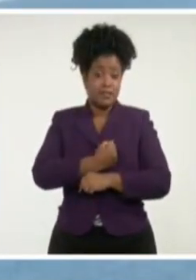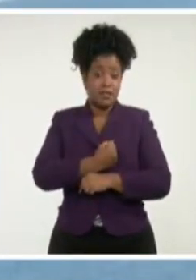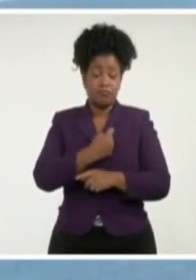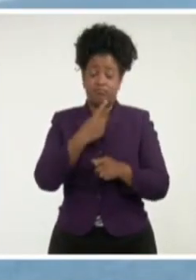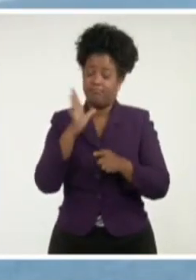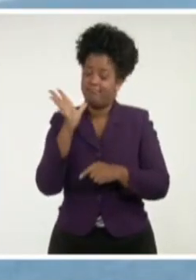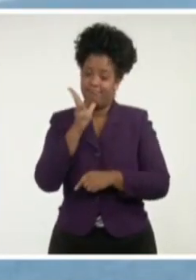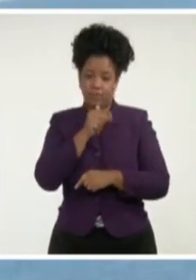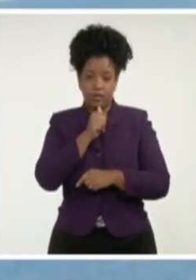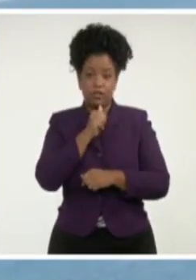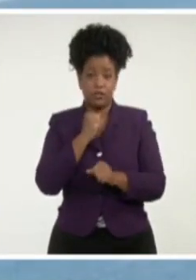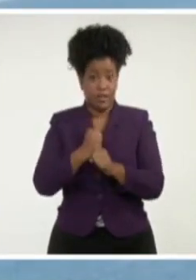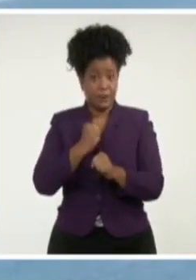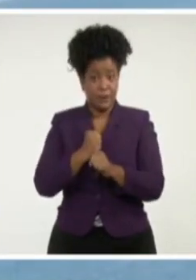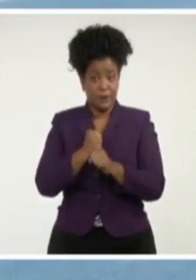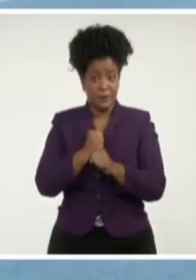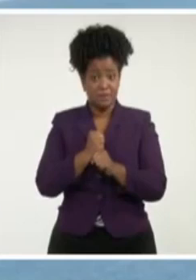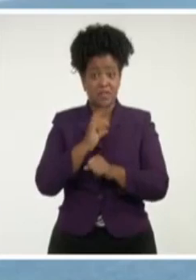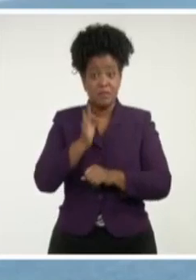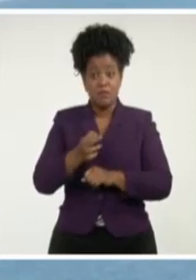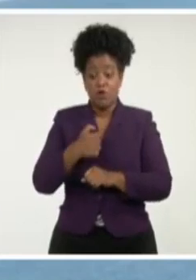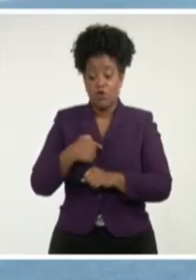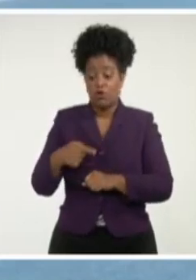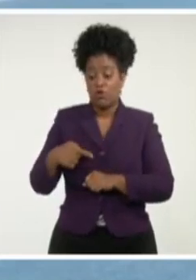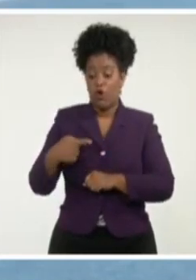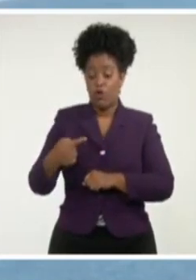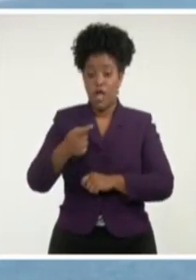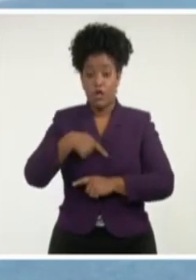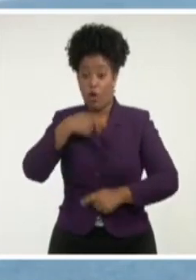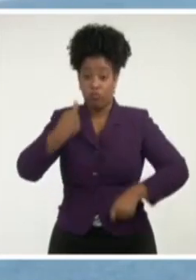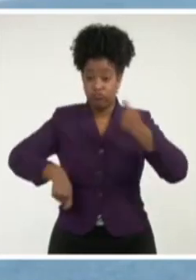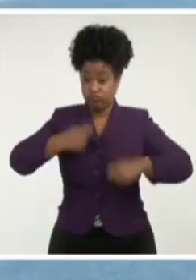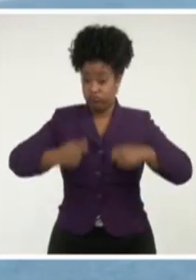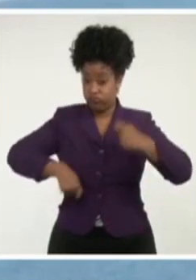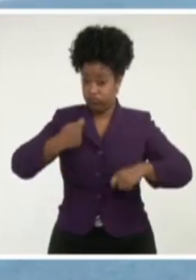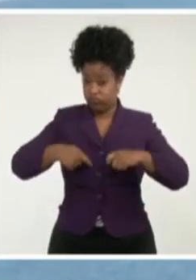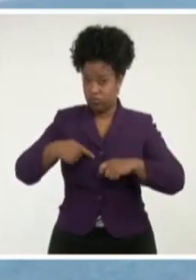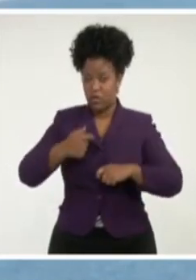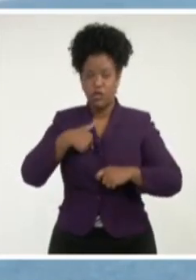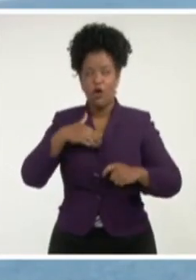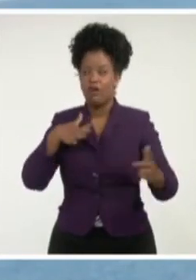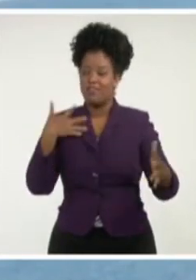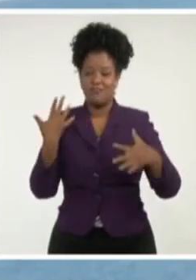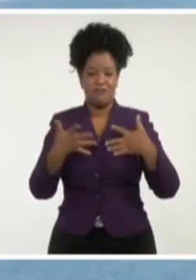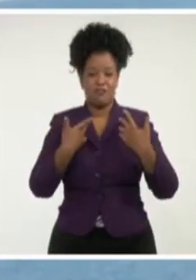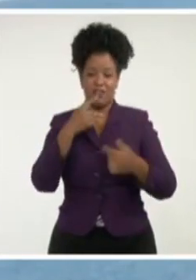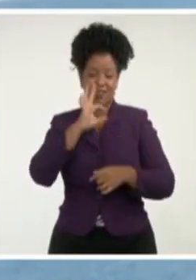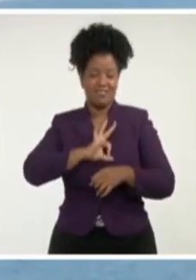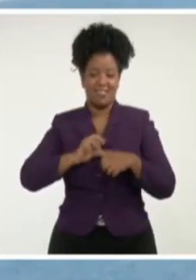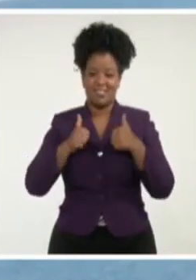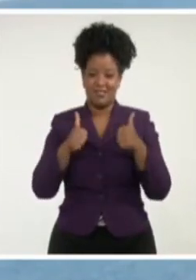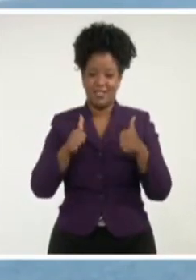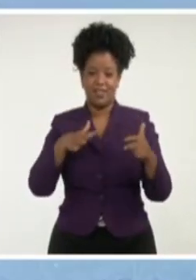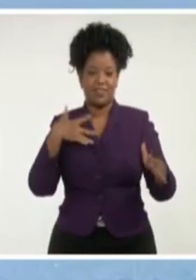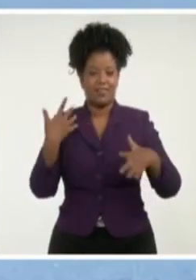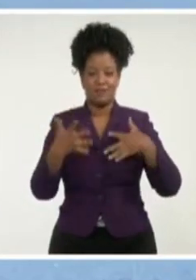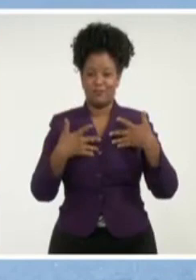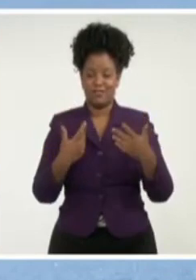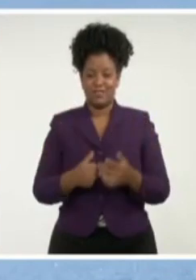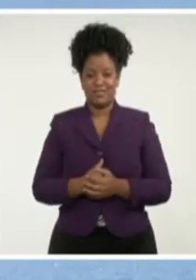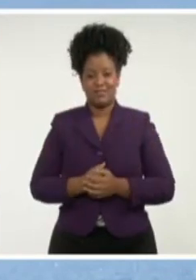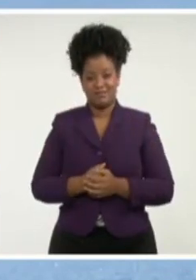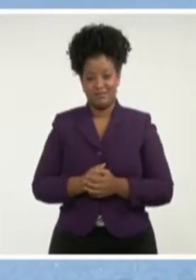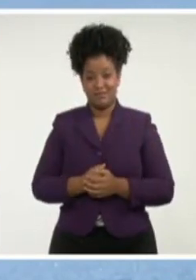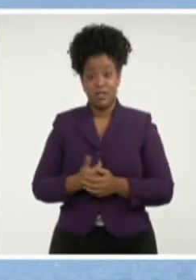bonitas. Y por eso cada día que salgo a la pista a correr, yo lo disfruto mucho. Lo disfruto mucho y lo disfruto mucho. Bueno,